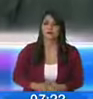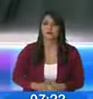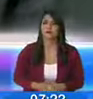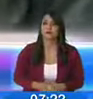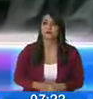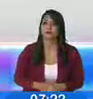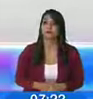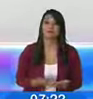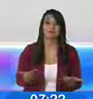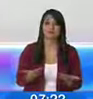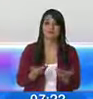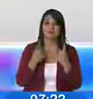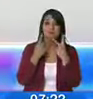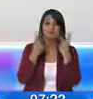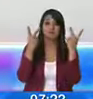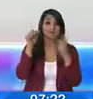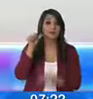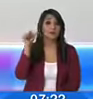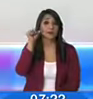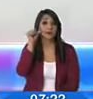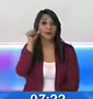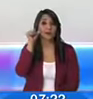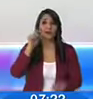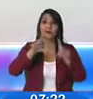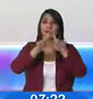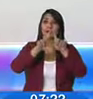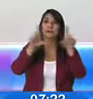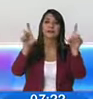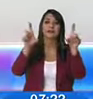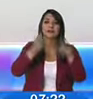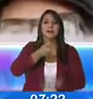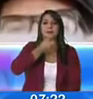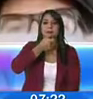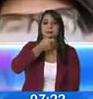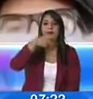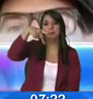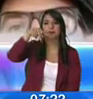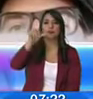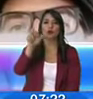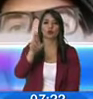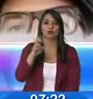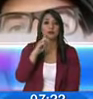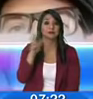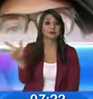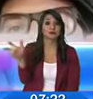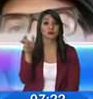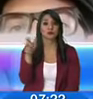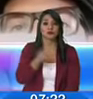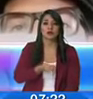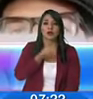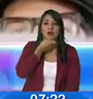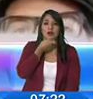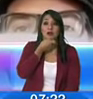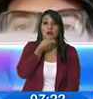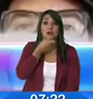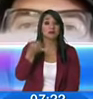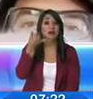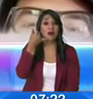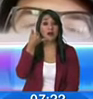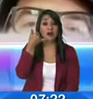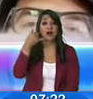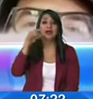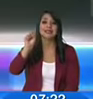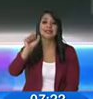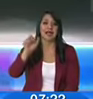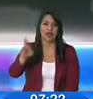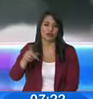expectativa se centró en la publicación de un audio por el portal periodístico La Posta, en donde se escucha una conversación entre José Serrano,